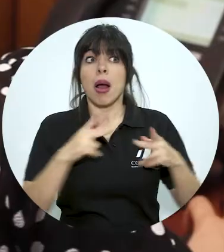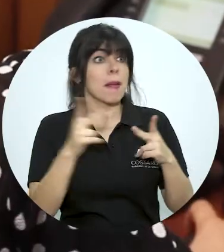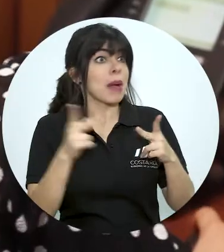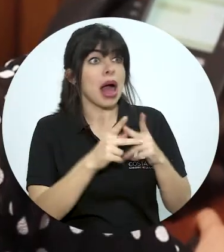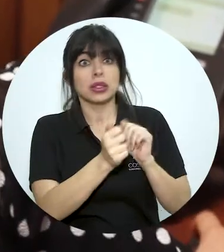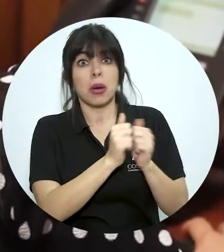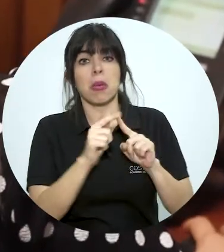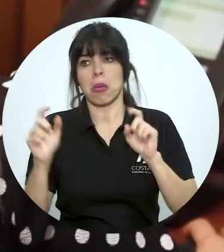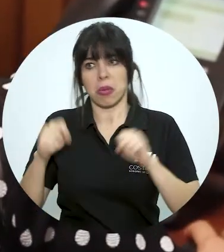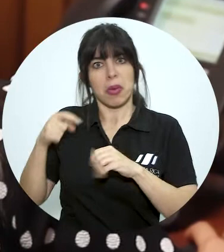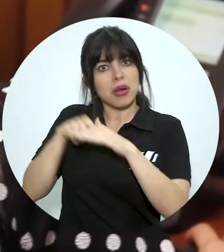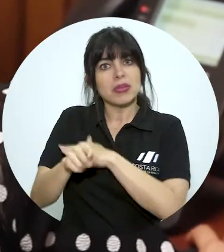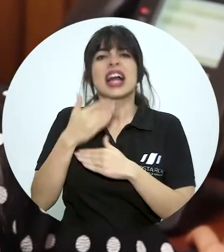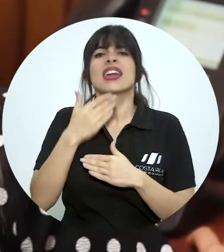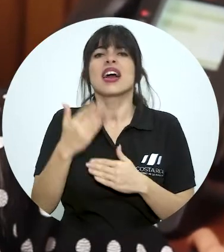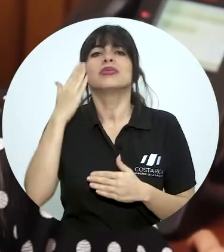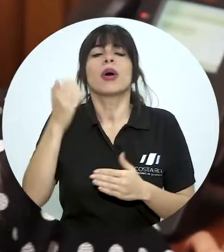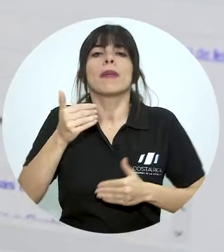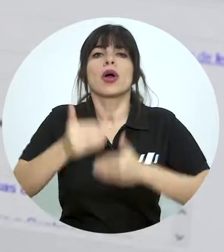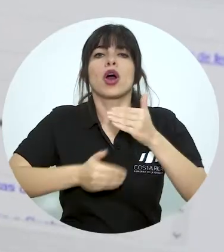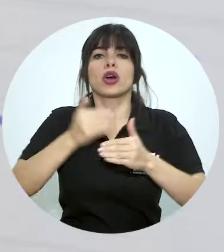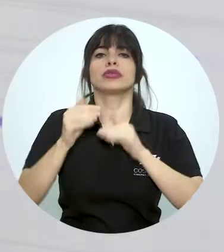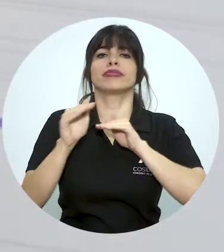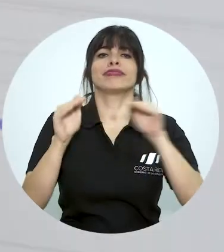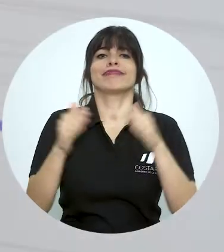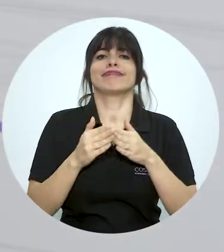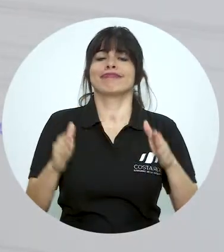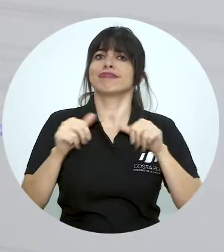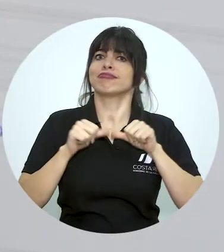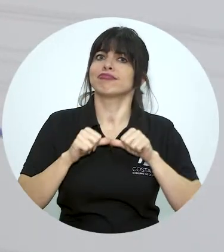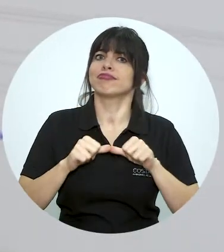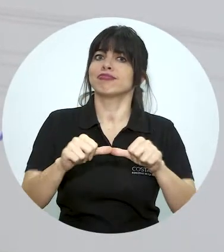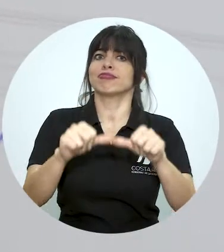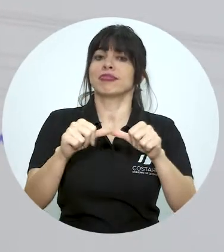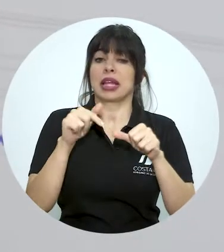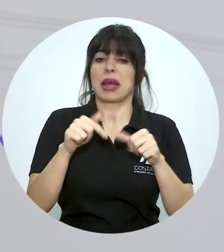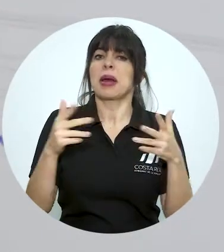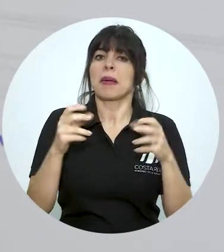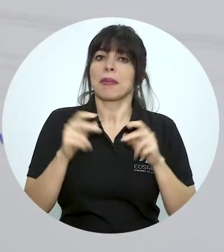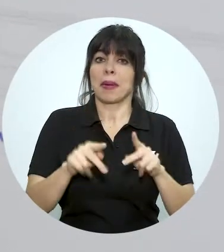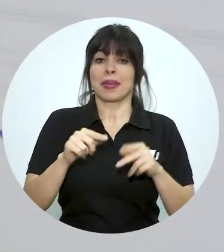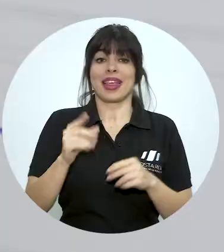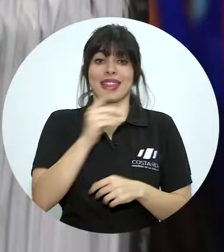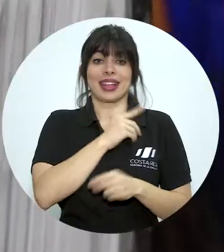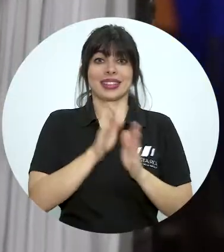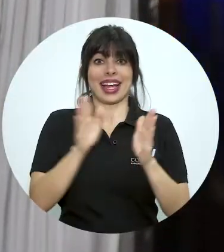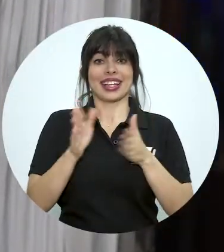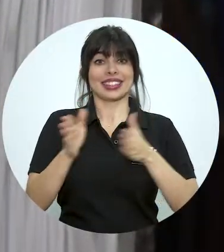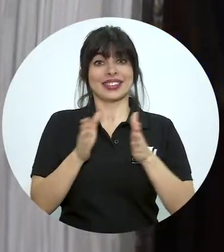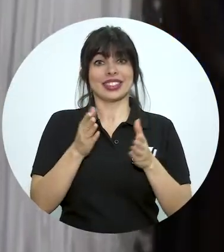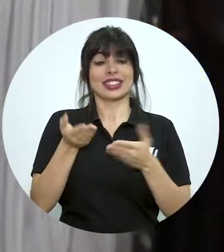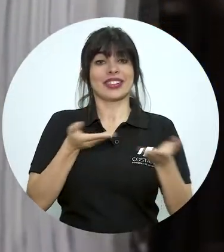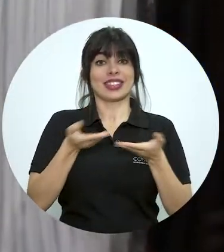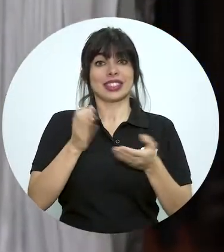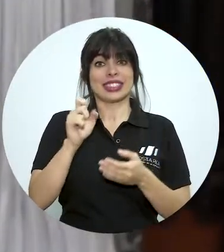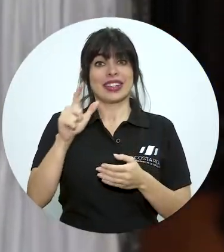concurso. Esto es posible gracias al proceso de reclutamiento abierto y permanente, que permitirá a la Dirección General del Servicio Civil